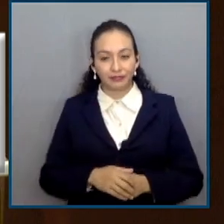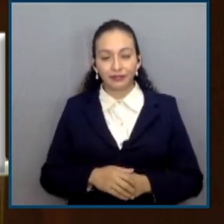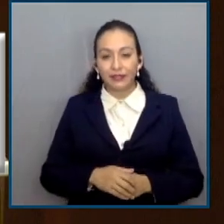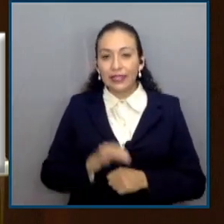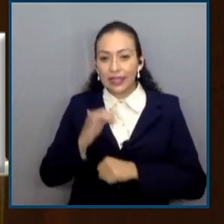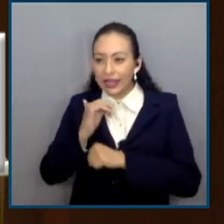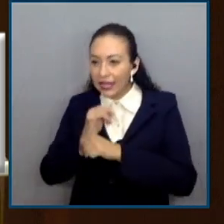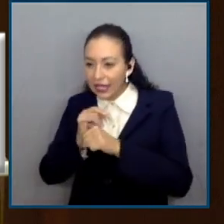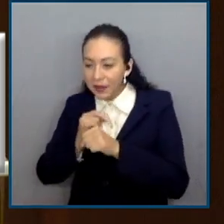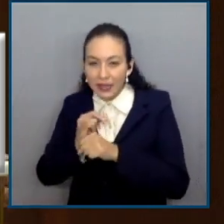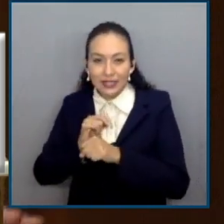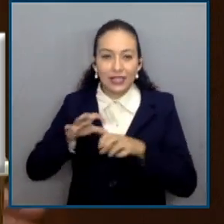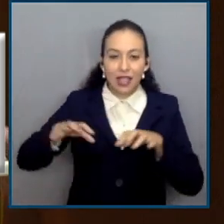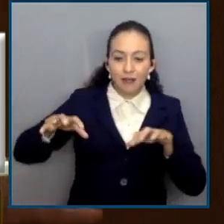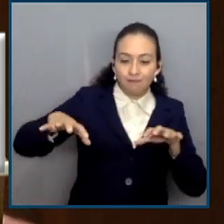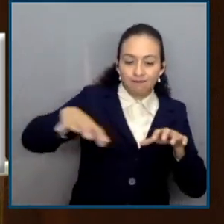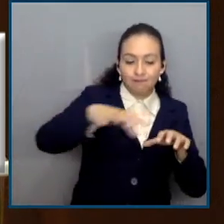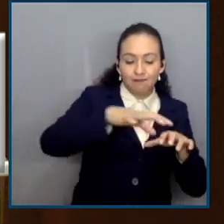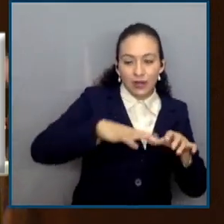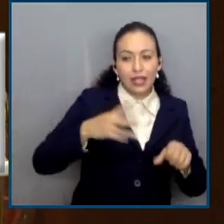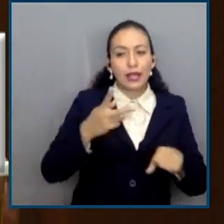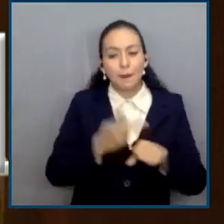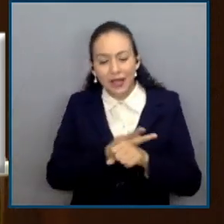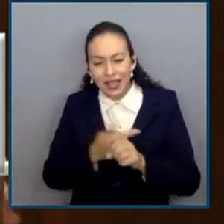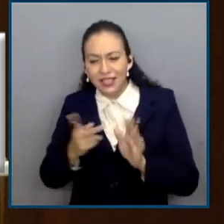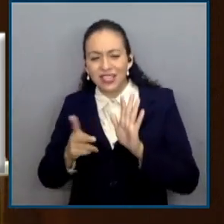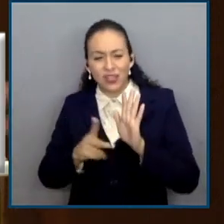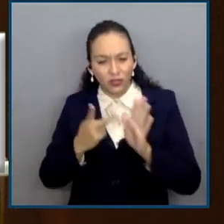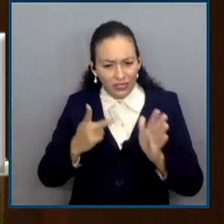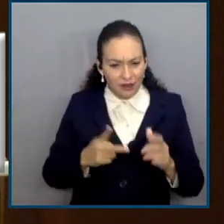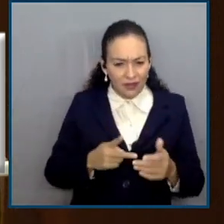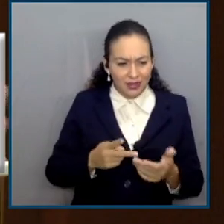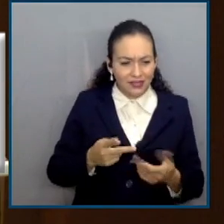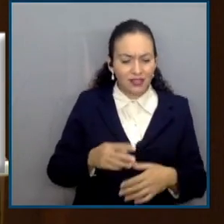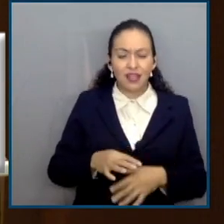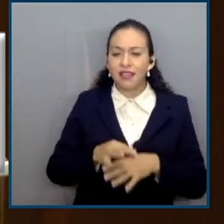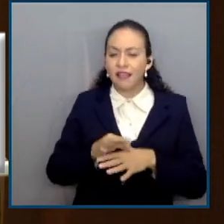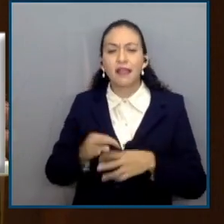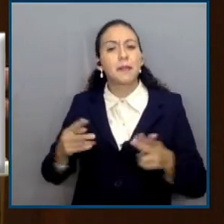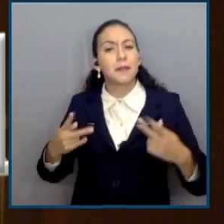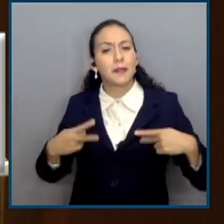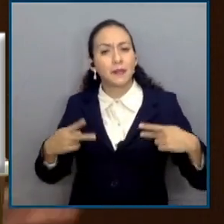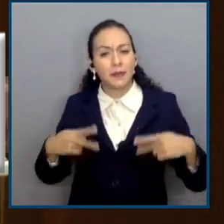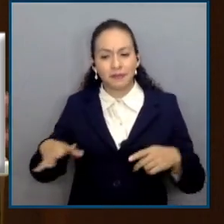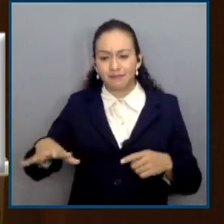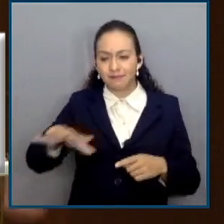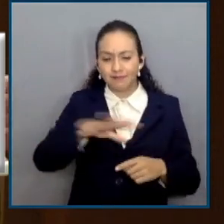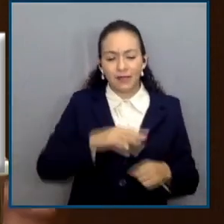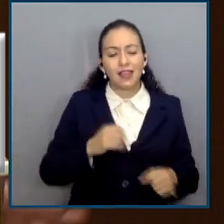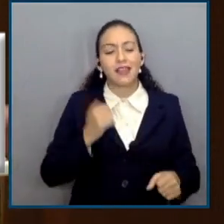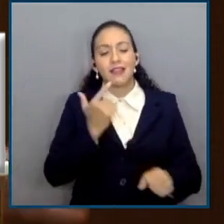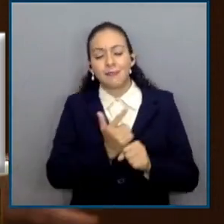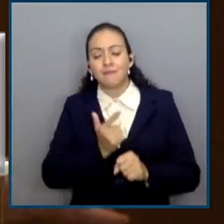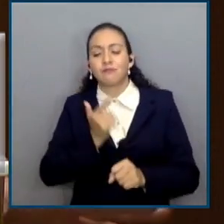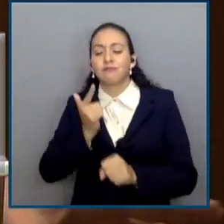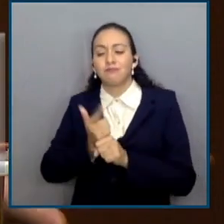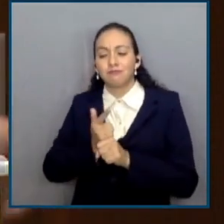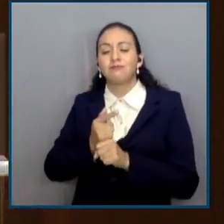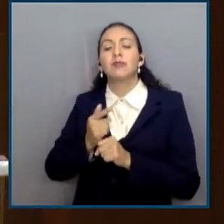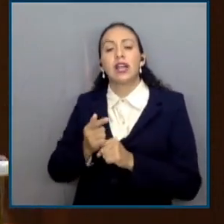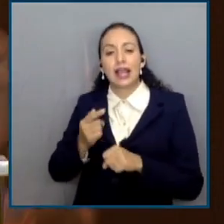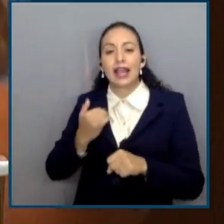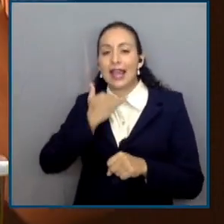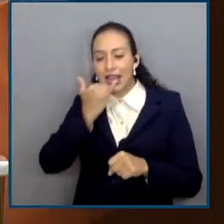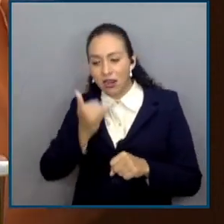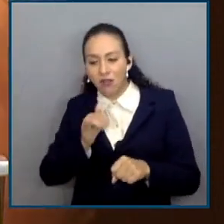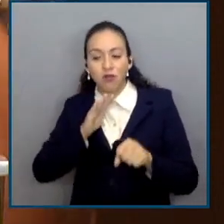alto en el camino y volver a mapear la realidad para asegurarnos de que seguimos caminando sobre esta realidad